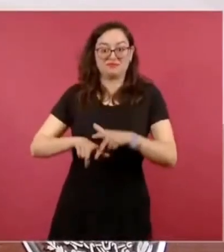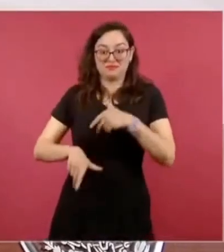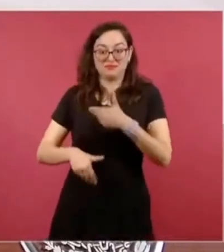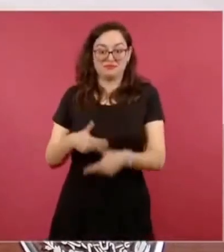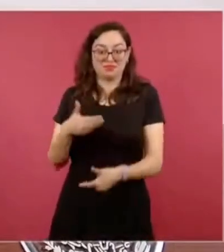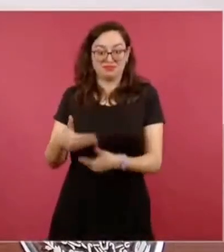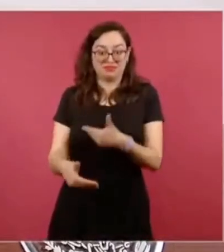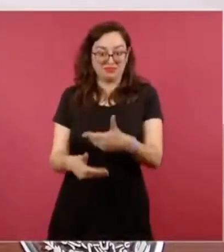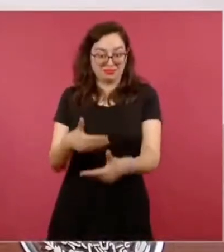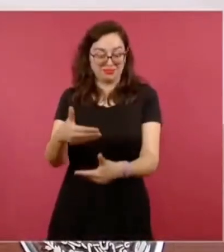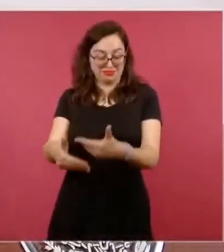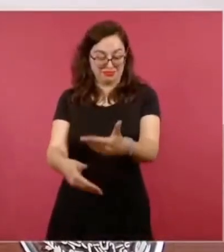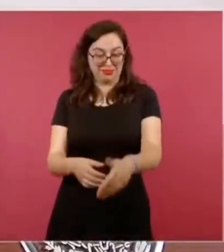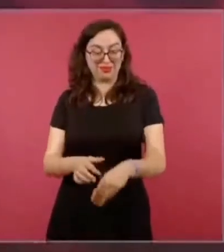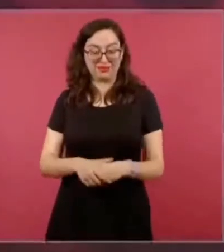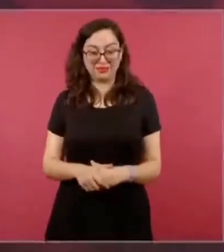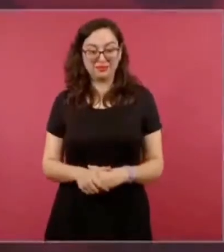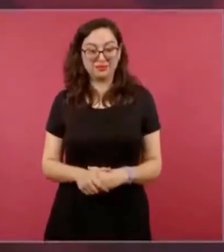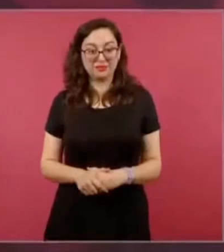hacíamos